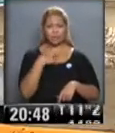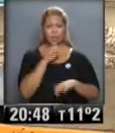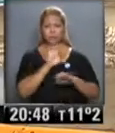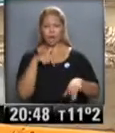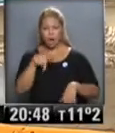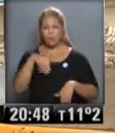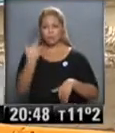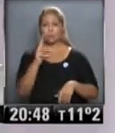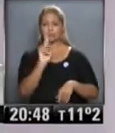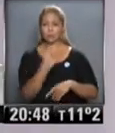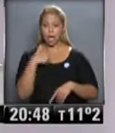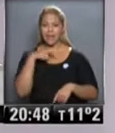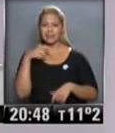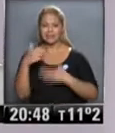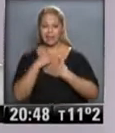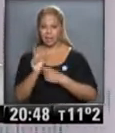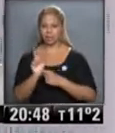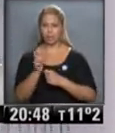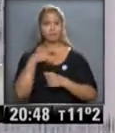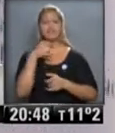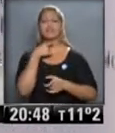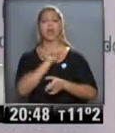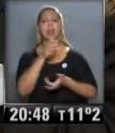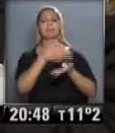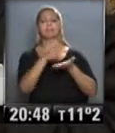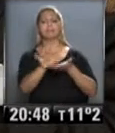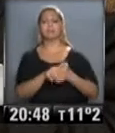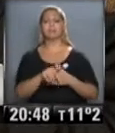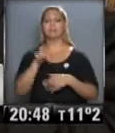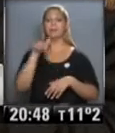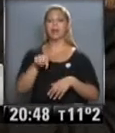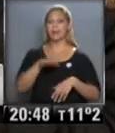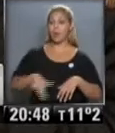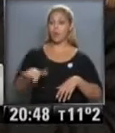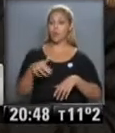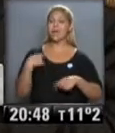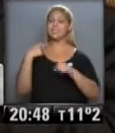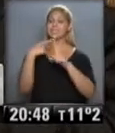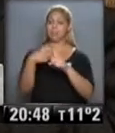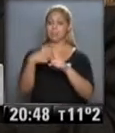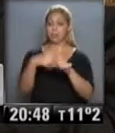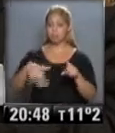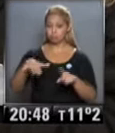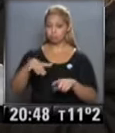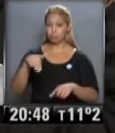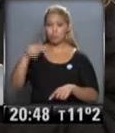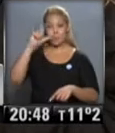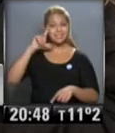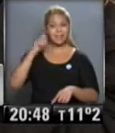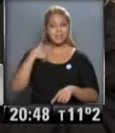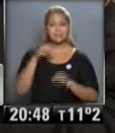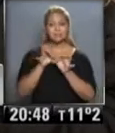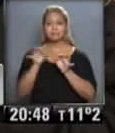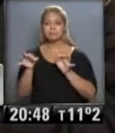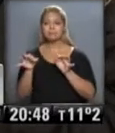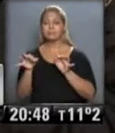querer después de muerto? Nadie quiere al genocida. Aquí, en el cementerio de Mercedes, distante a 8